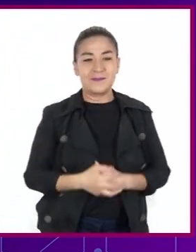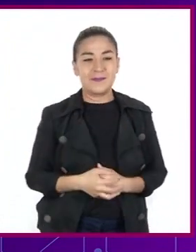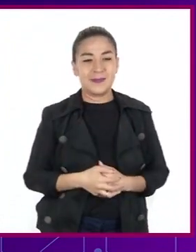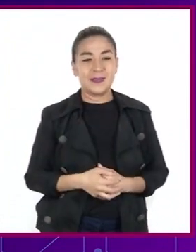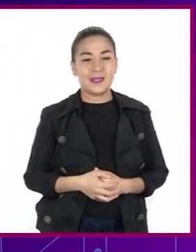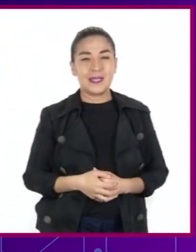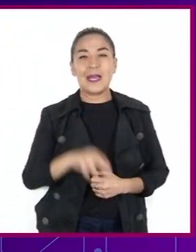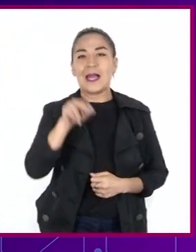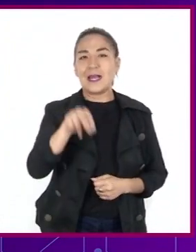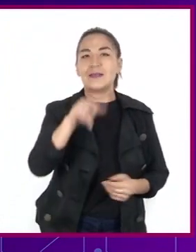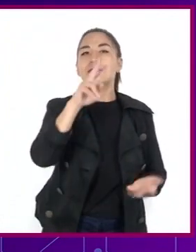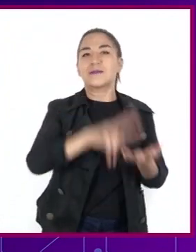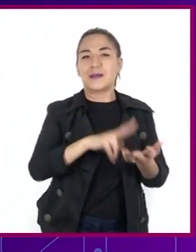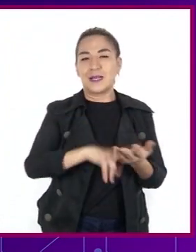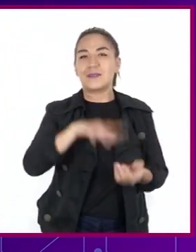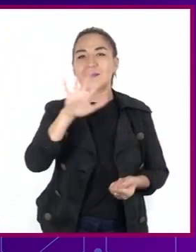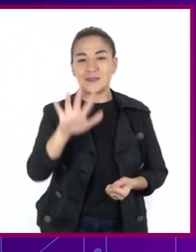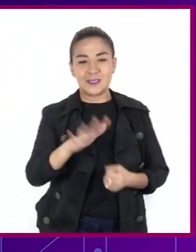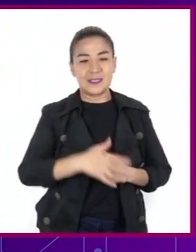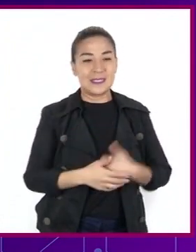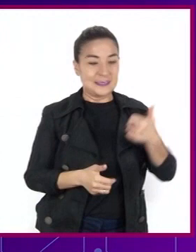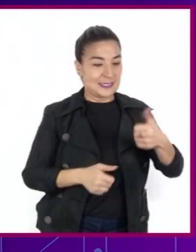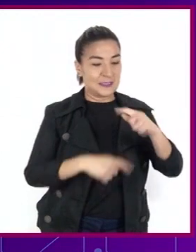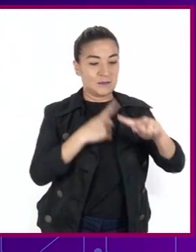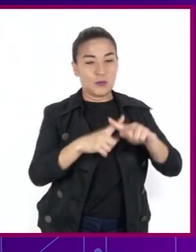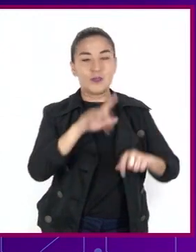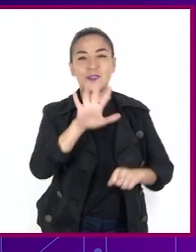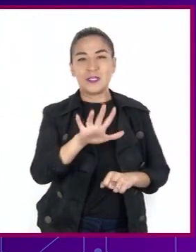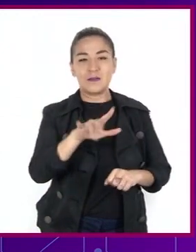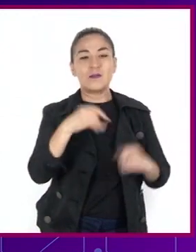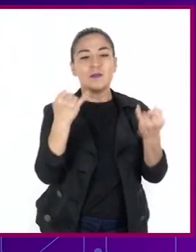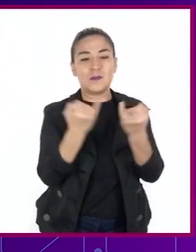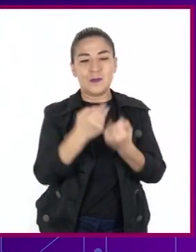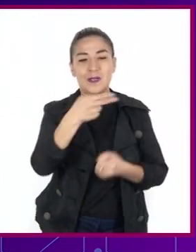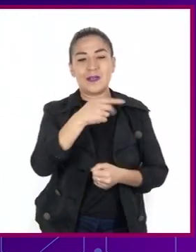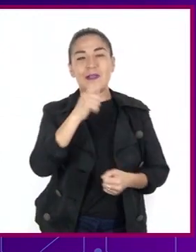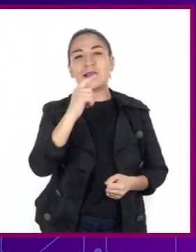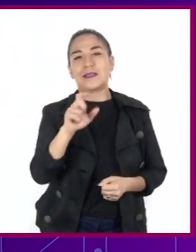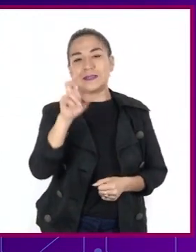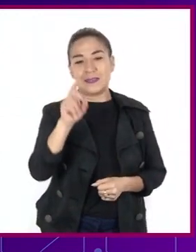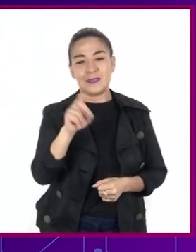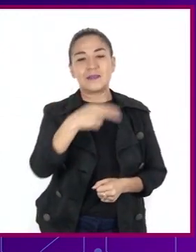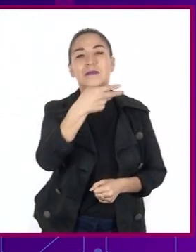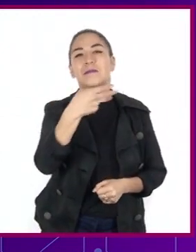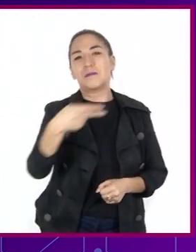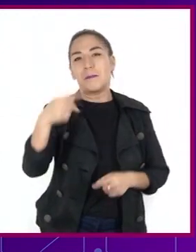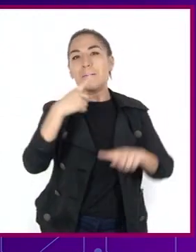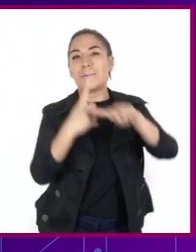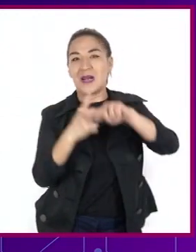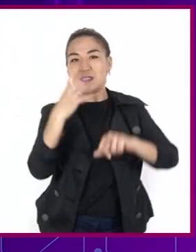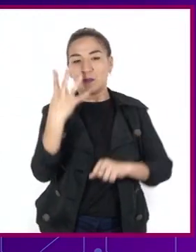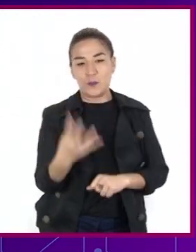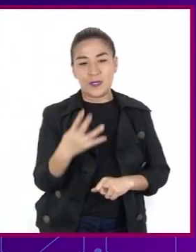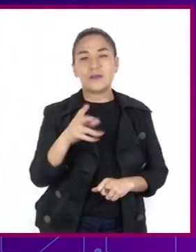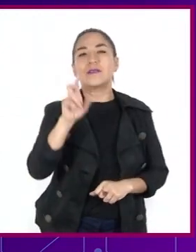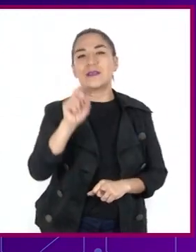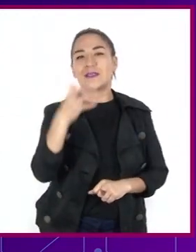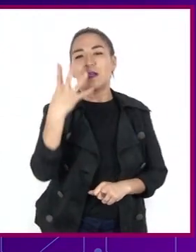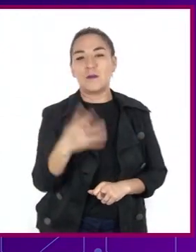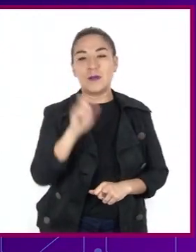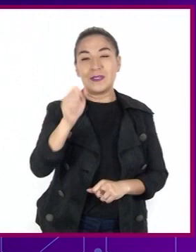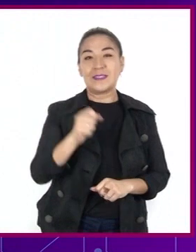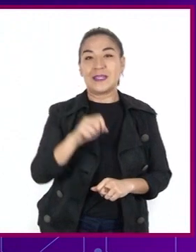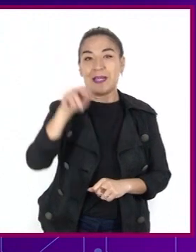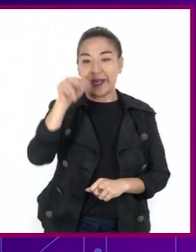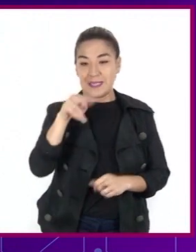n vale 5. Tenemos que 6 por 5 es igual a 30, más 4 es igual a 34. Entonces podemos decir que cuando